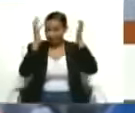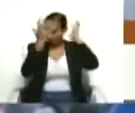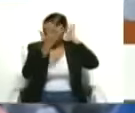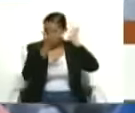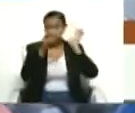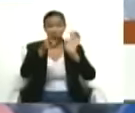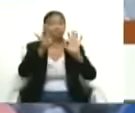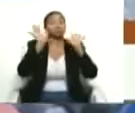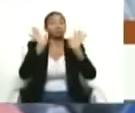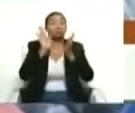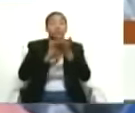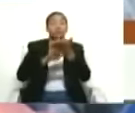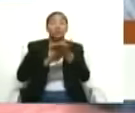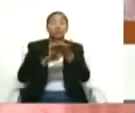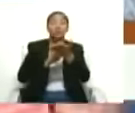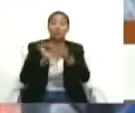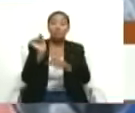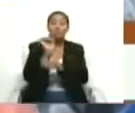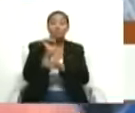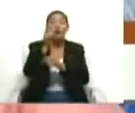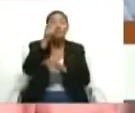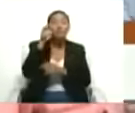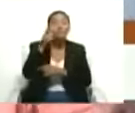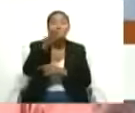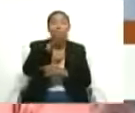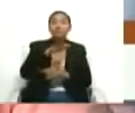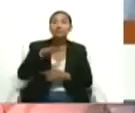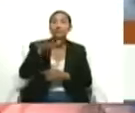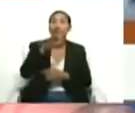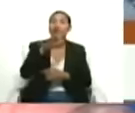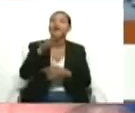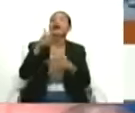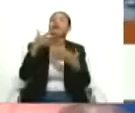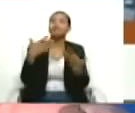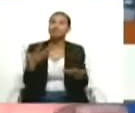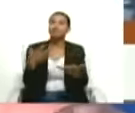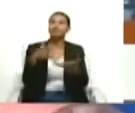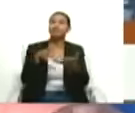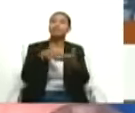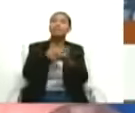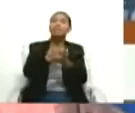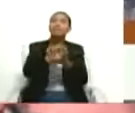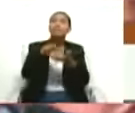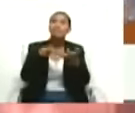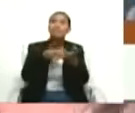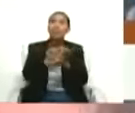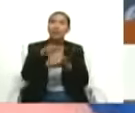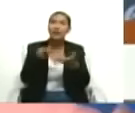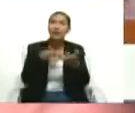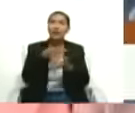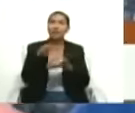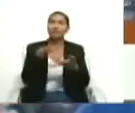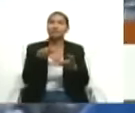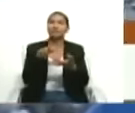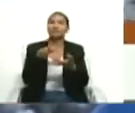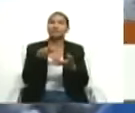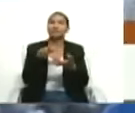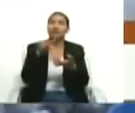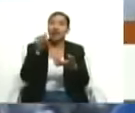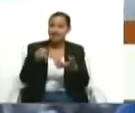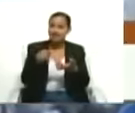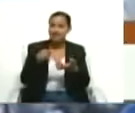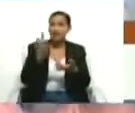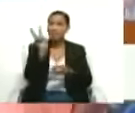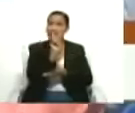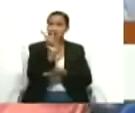resuelves. Y aquí frente a las dificultades creadas, recreadas por el bloqueo